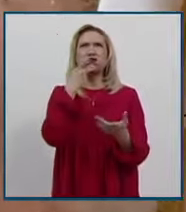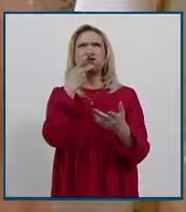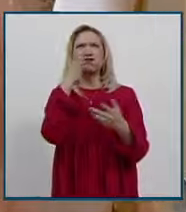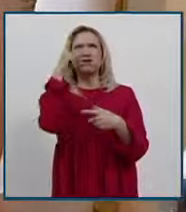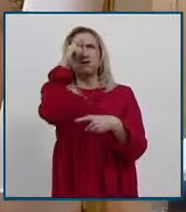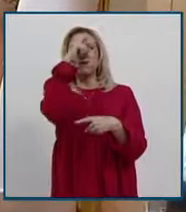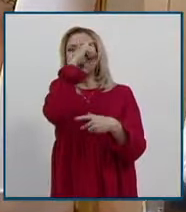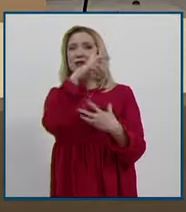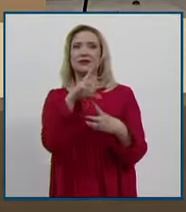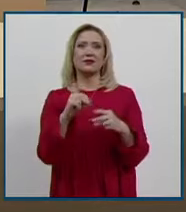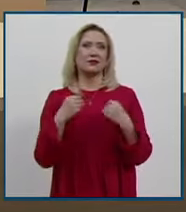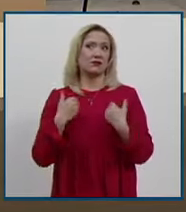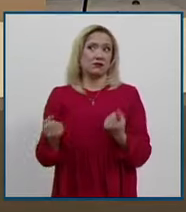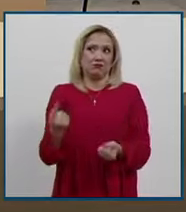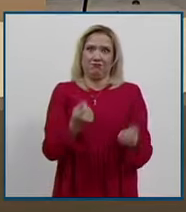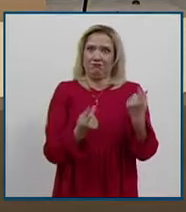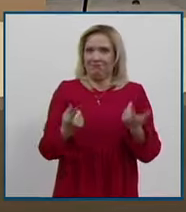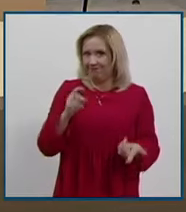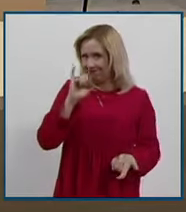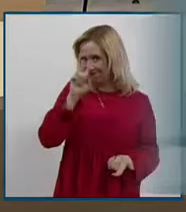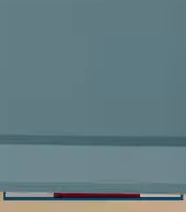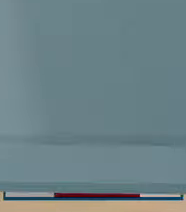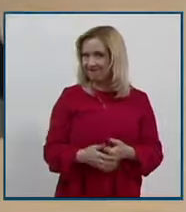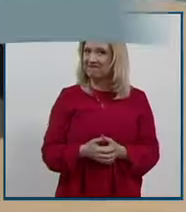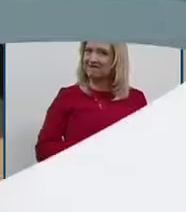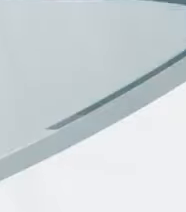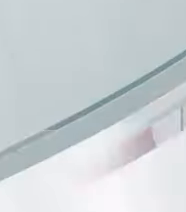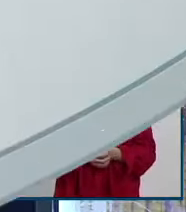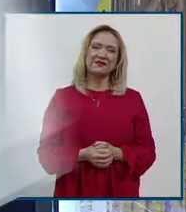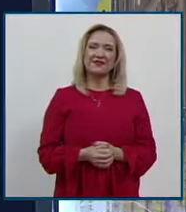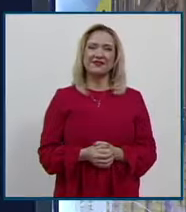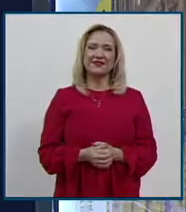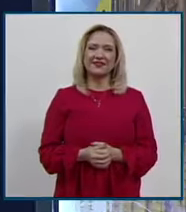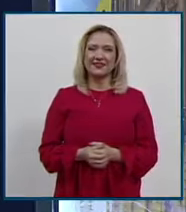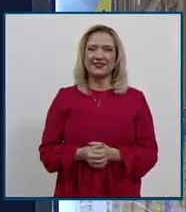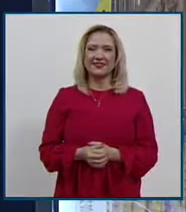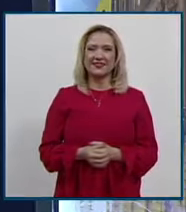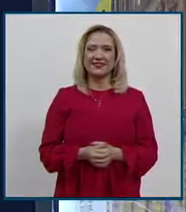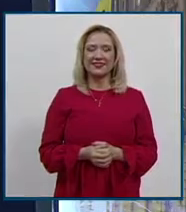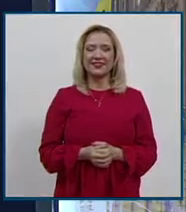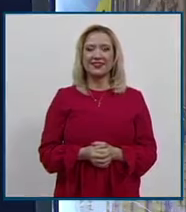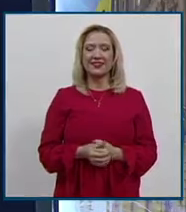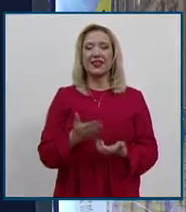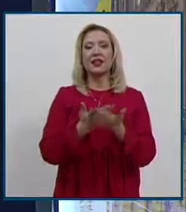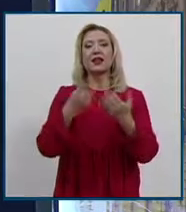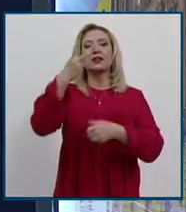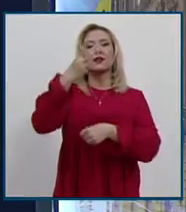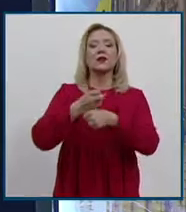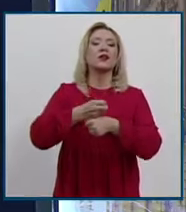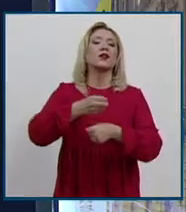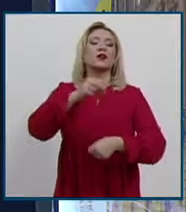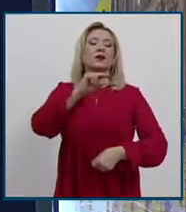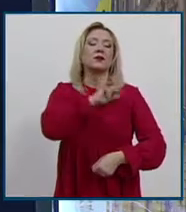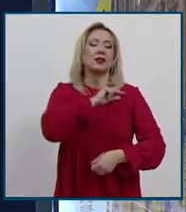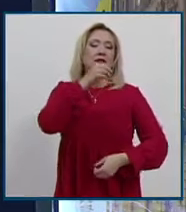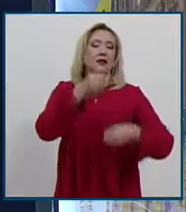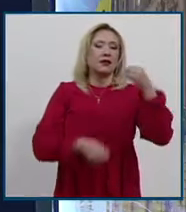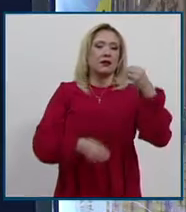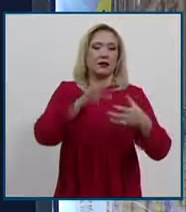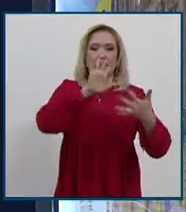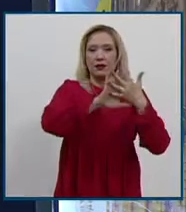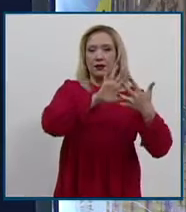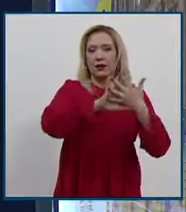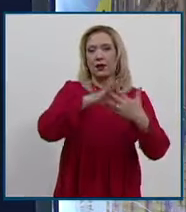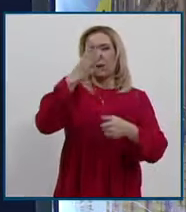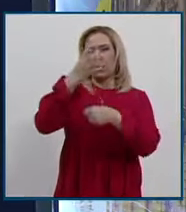la federación Juan Carlos González y el segundo tribunal colegiado en materia penal del